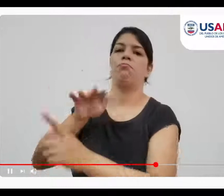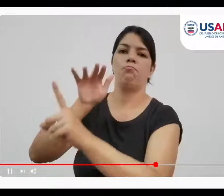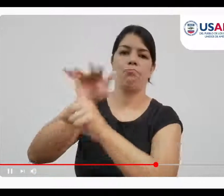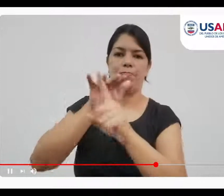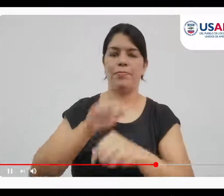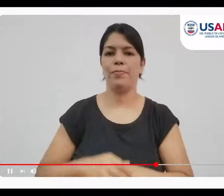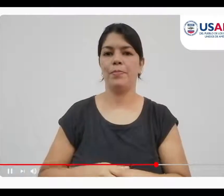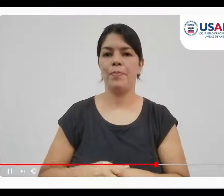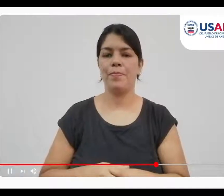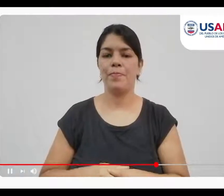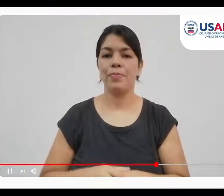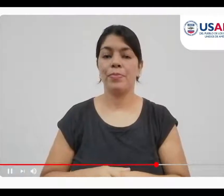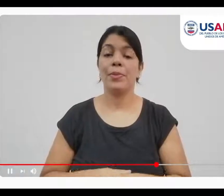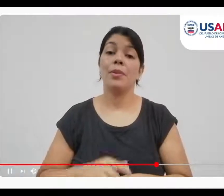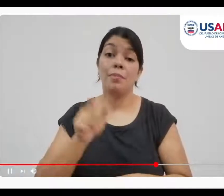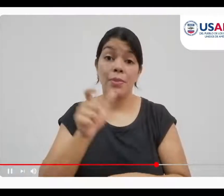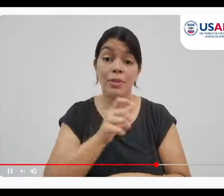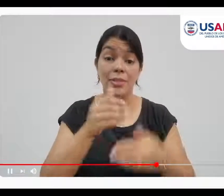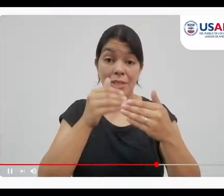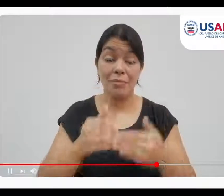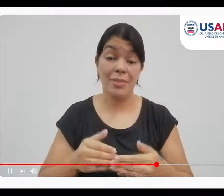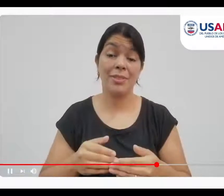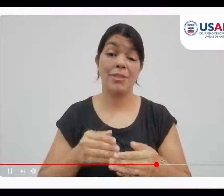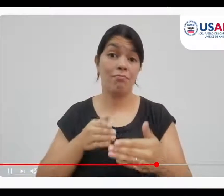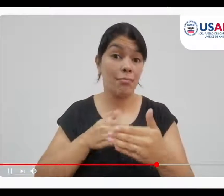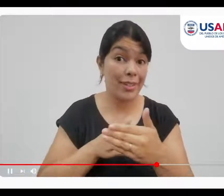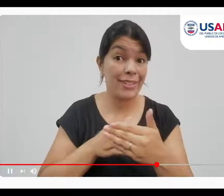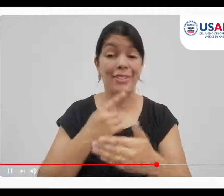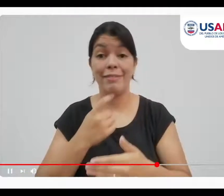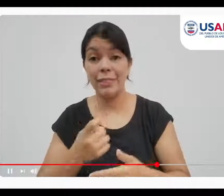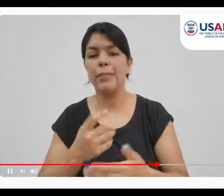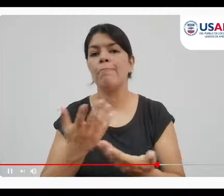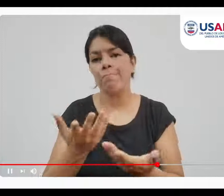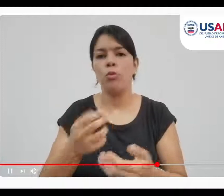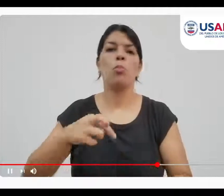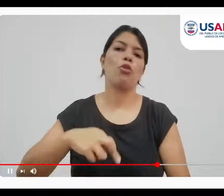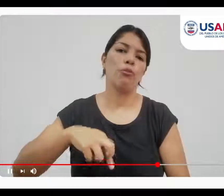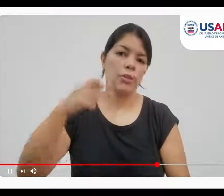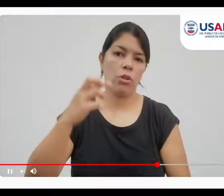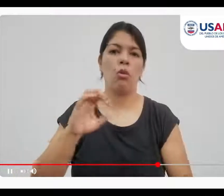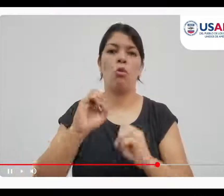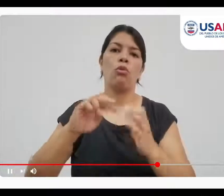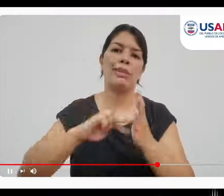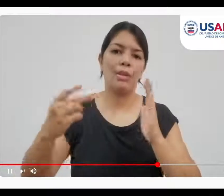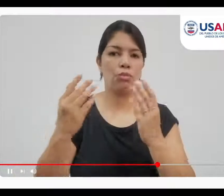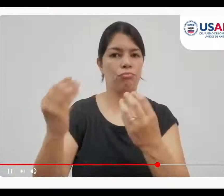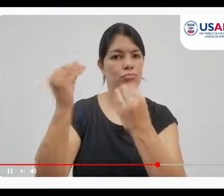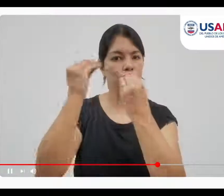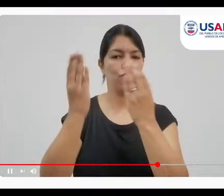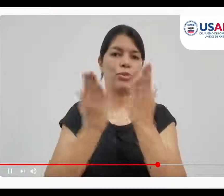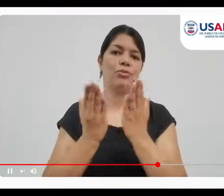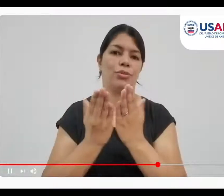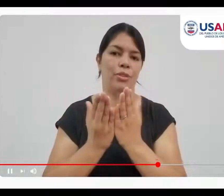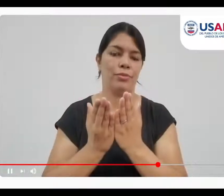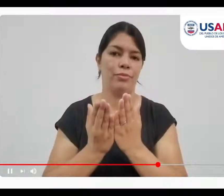de las dificultades más relevantes que hoy tienen las personas con discapacidad es la posibilidad de prepararse profesional o técnicamente para